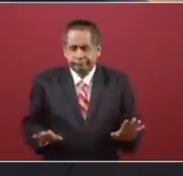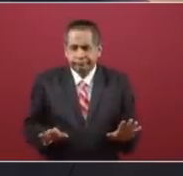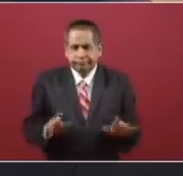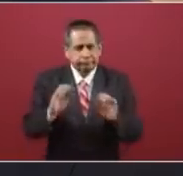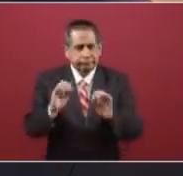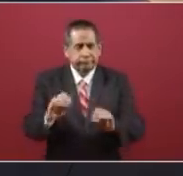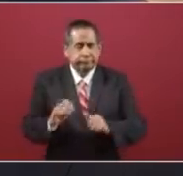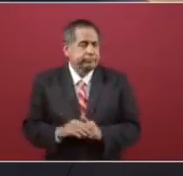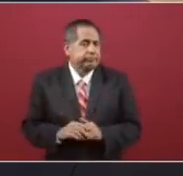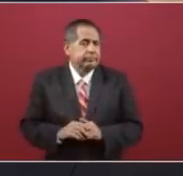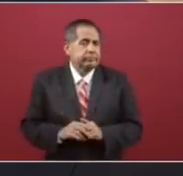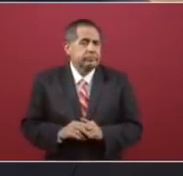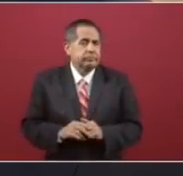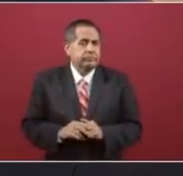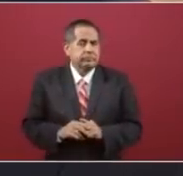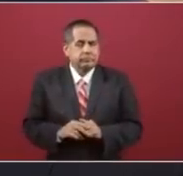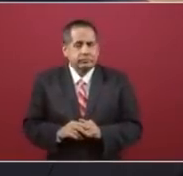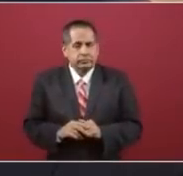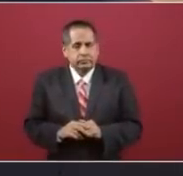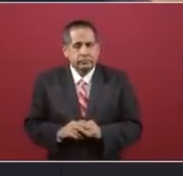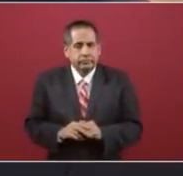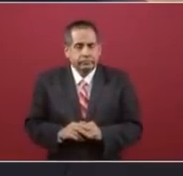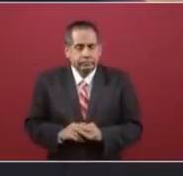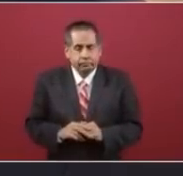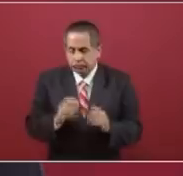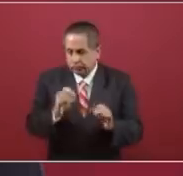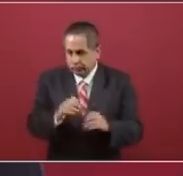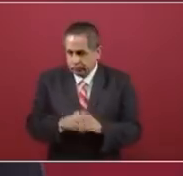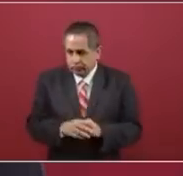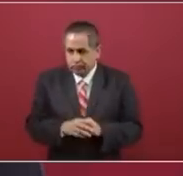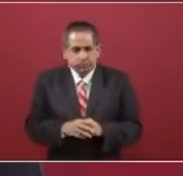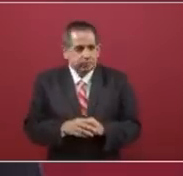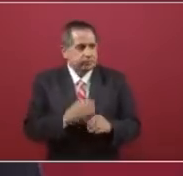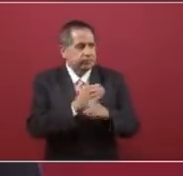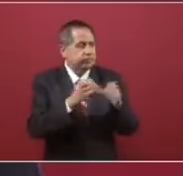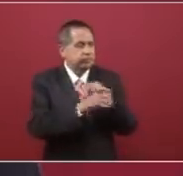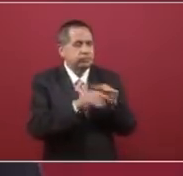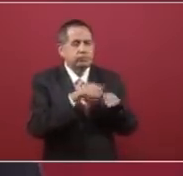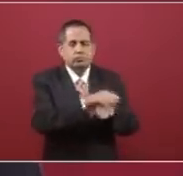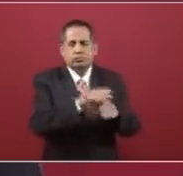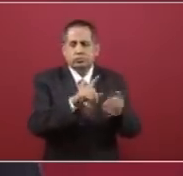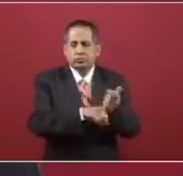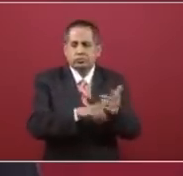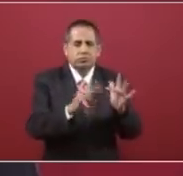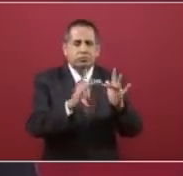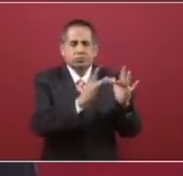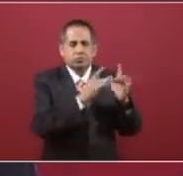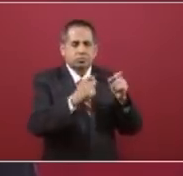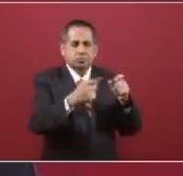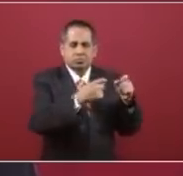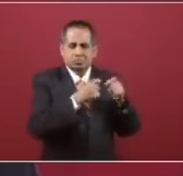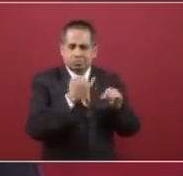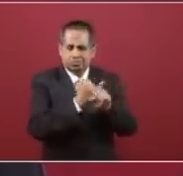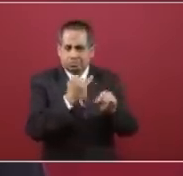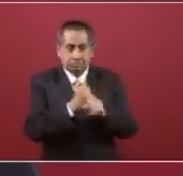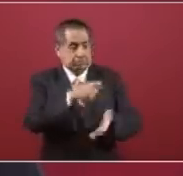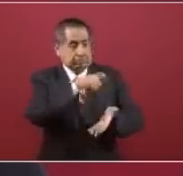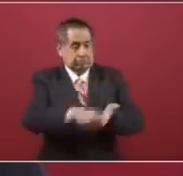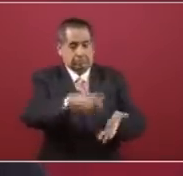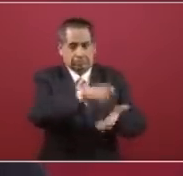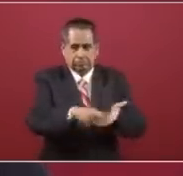o eh eh equipos relacionados con la comunicación por internet.